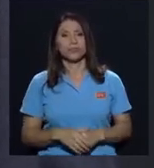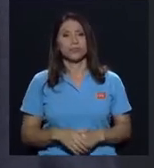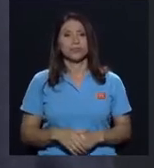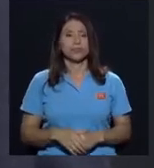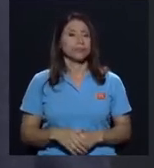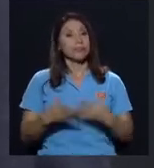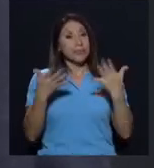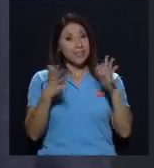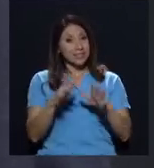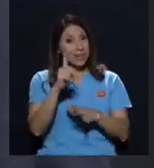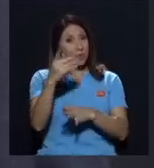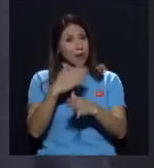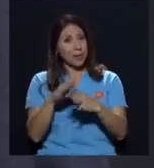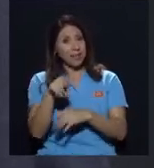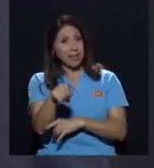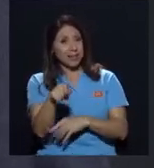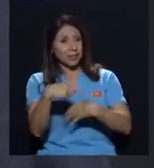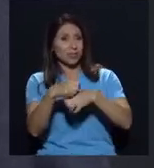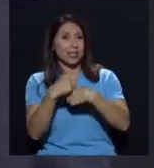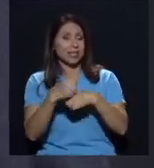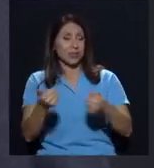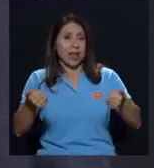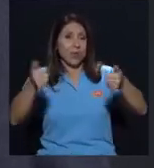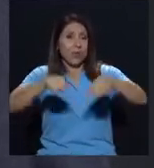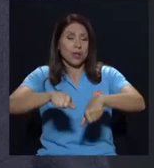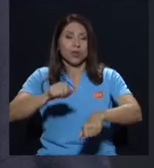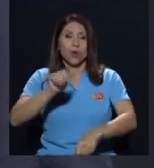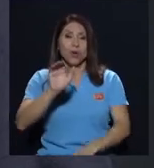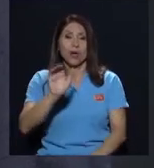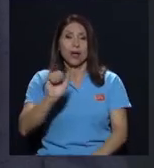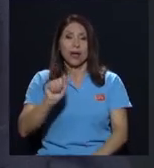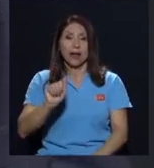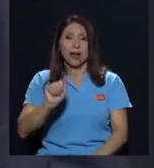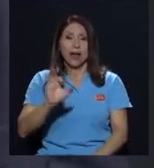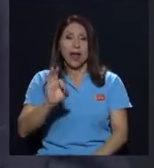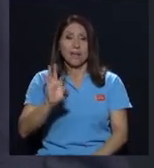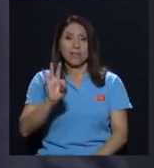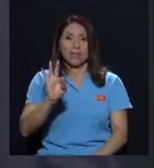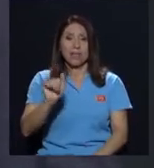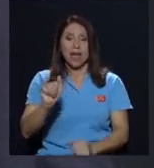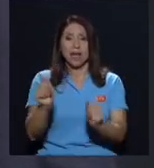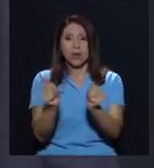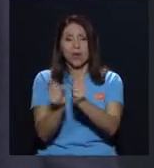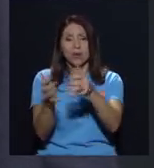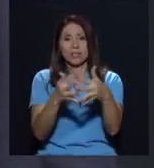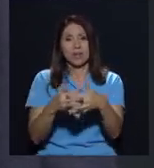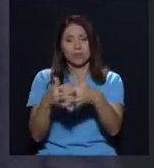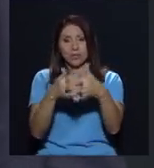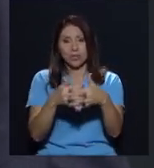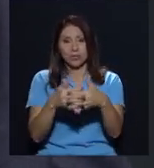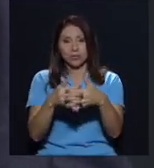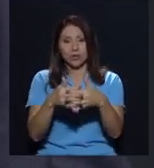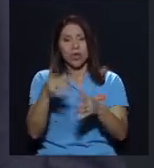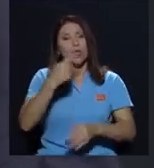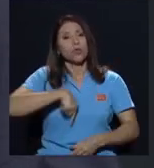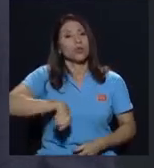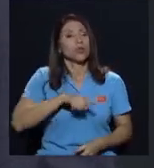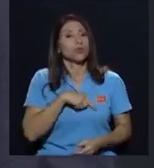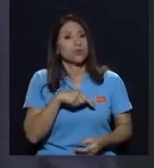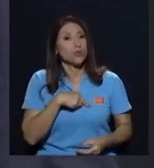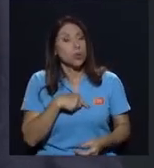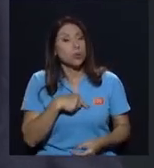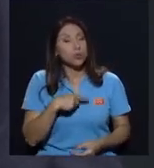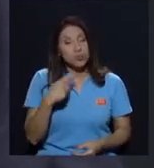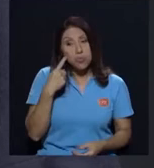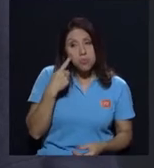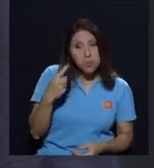acuerdo de caster como eeuu la entonces tomamos la zurda de 15 horas y 7